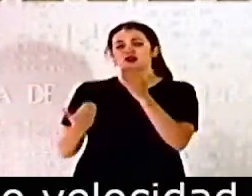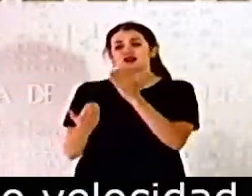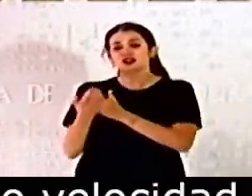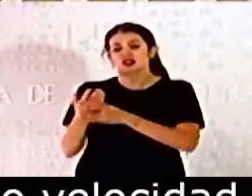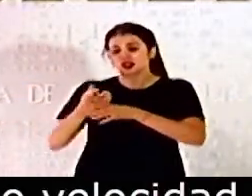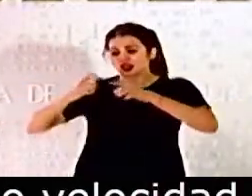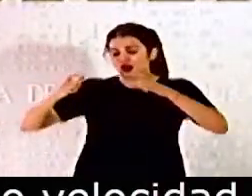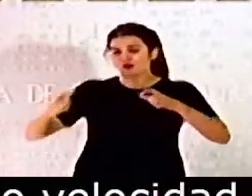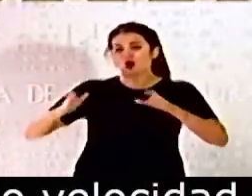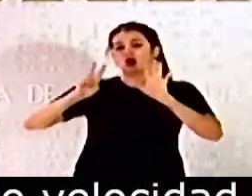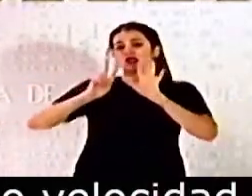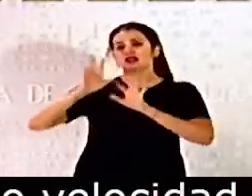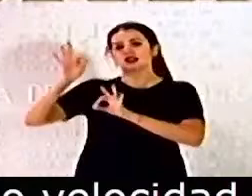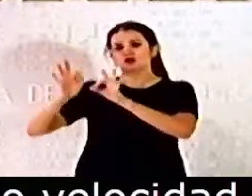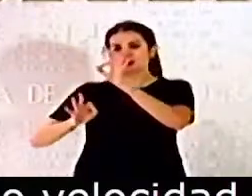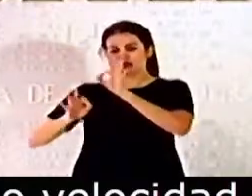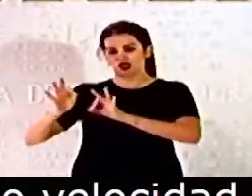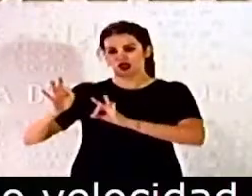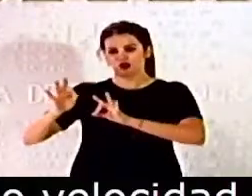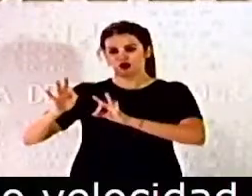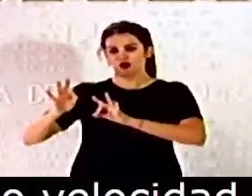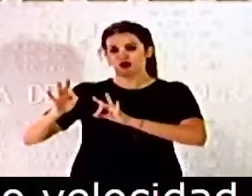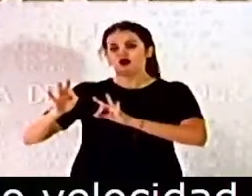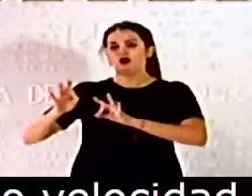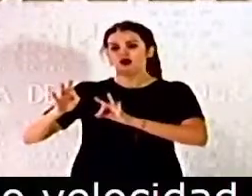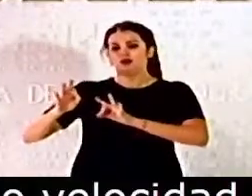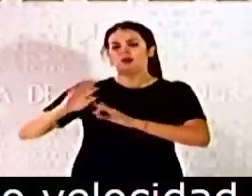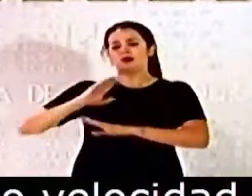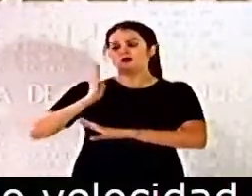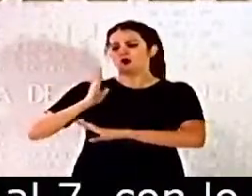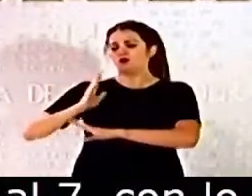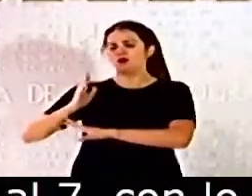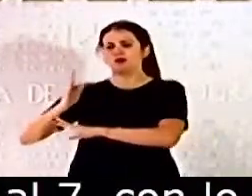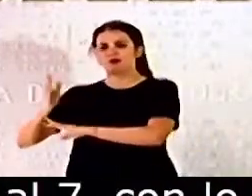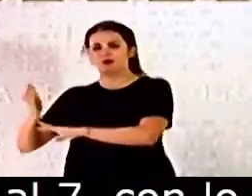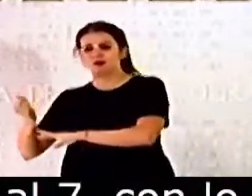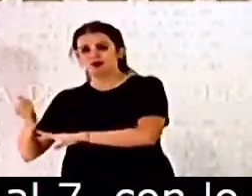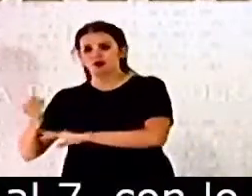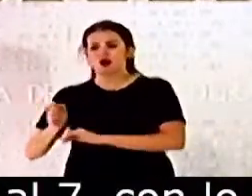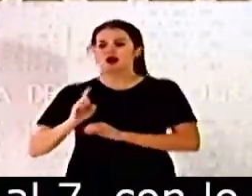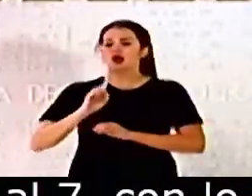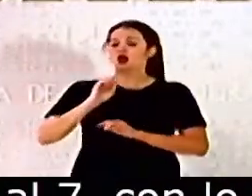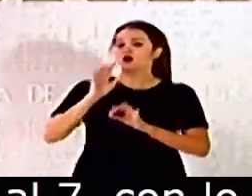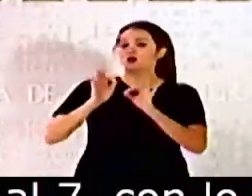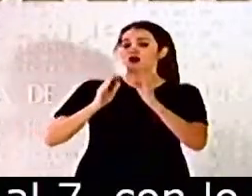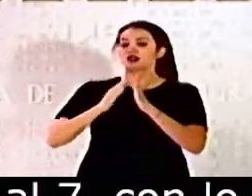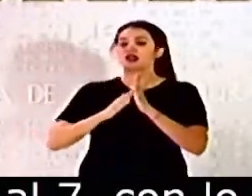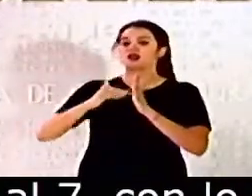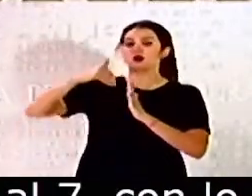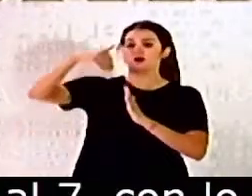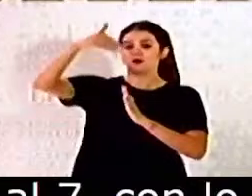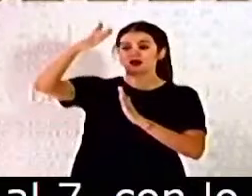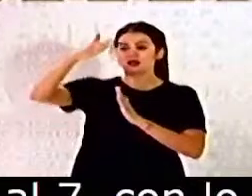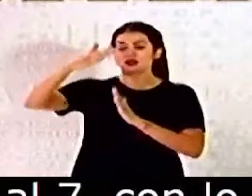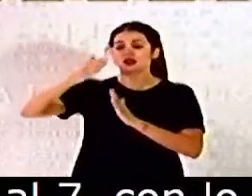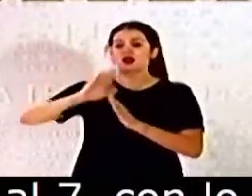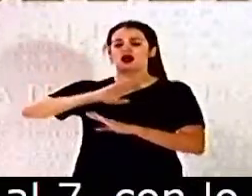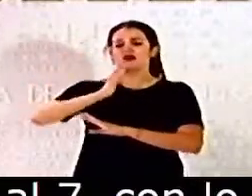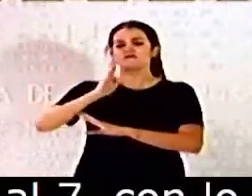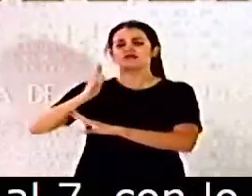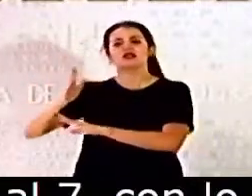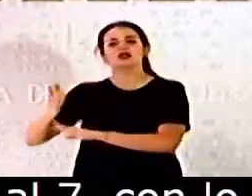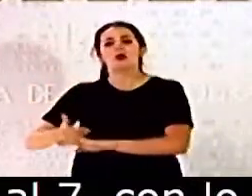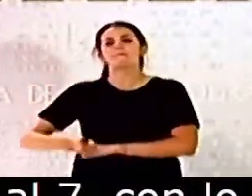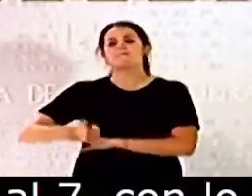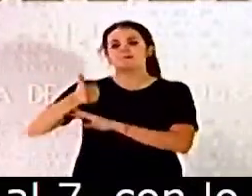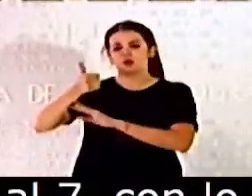7, con lo cual eso quiere decir, mientras más arriba esté del 1, más velocidad de crecimiento tiene. El 7 es